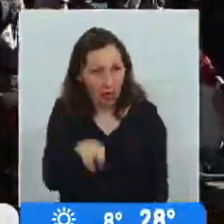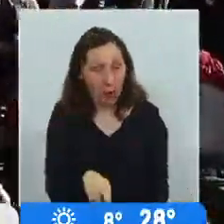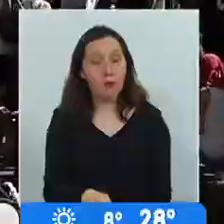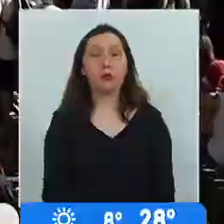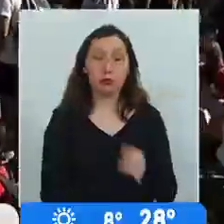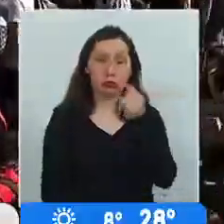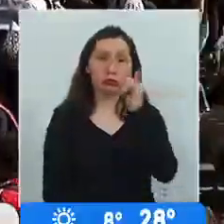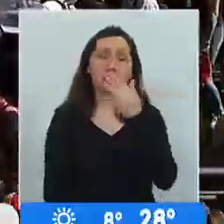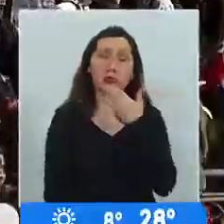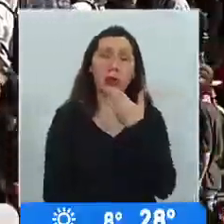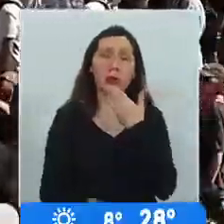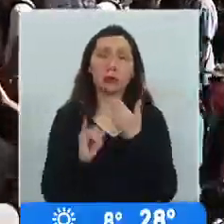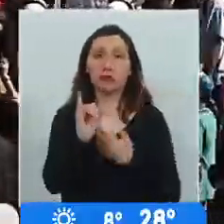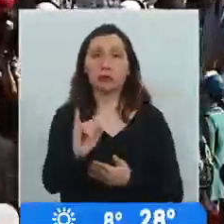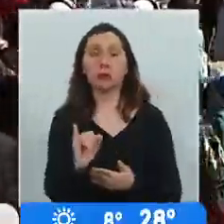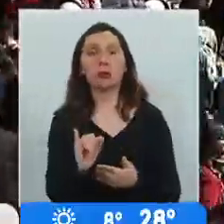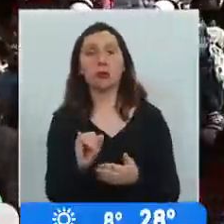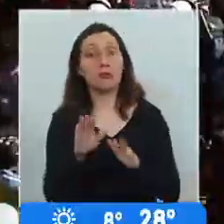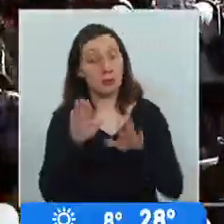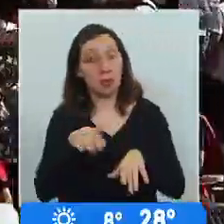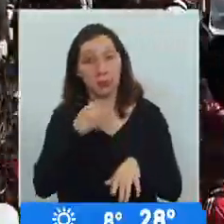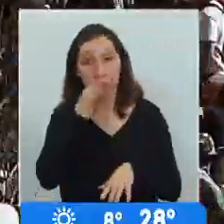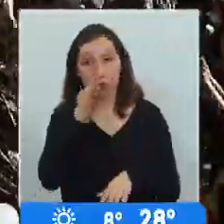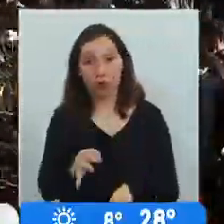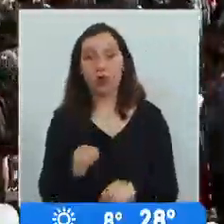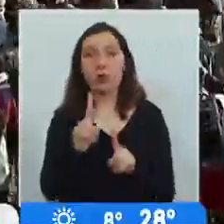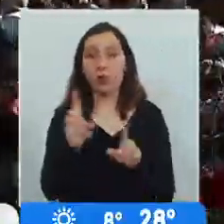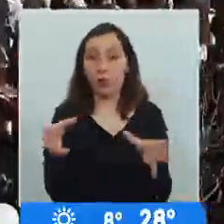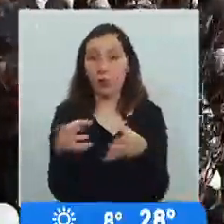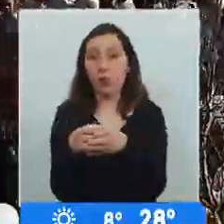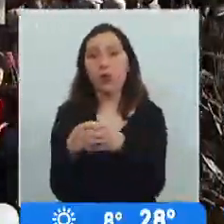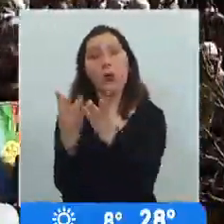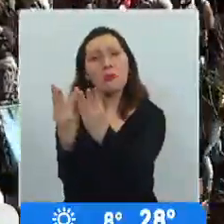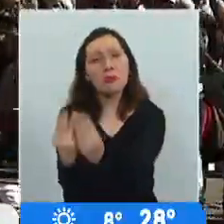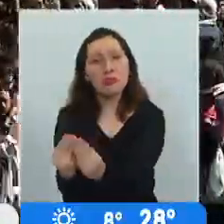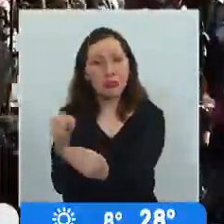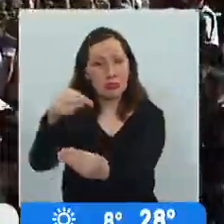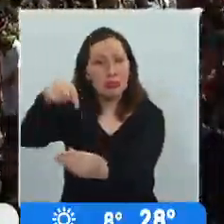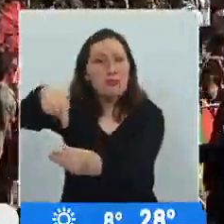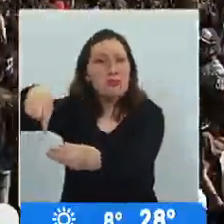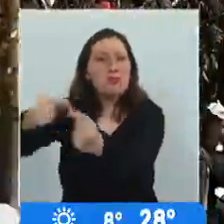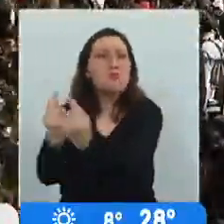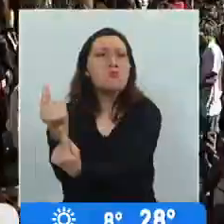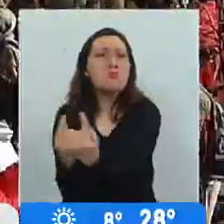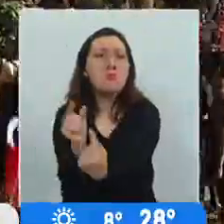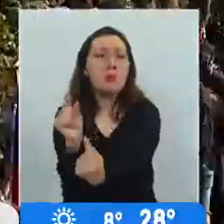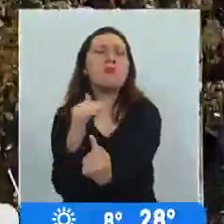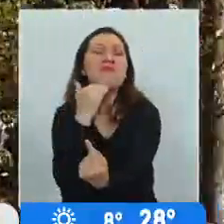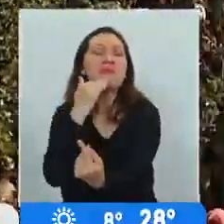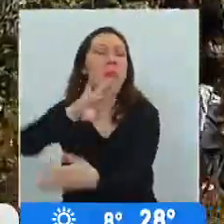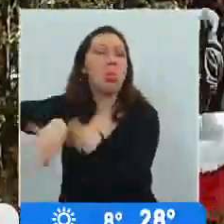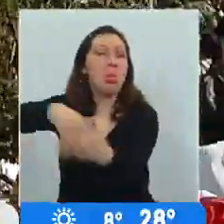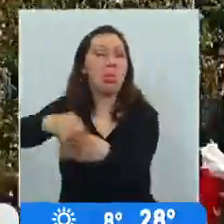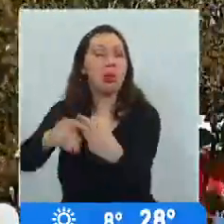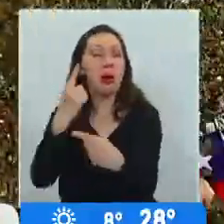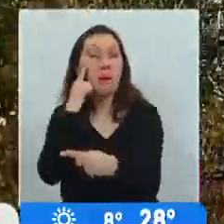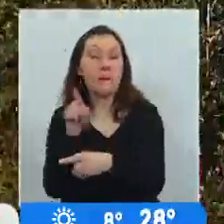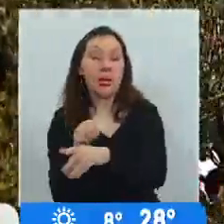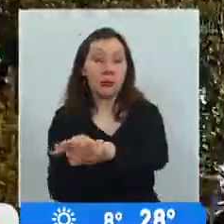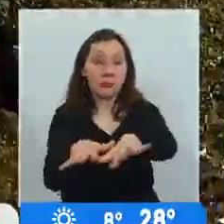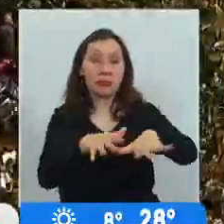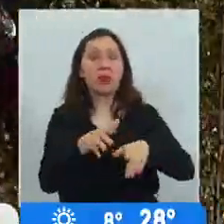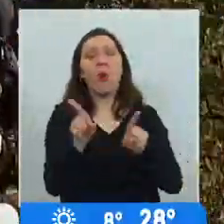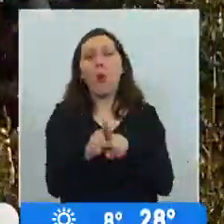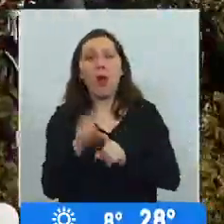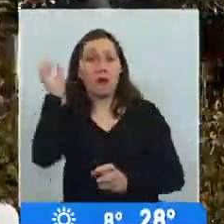Sí, también hay que decirlo, que como se los comentaba yo, hay un grupo bastante pequeño que está realizando estos desórdenes y están